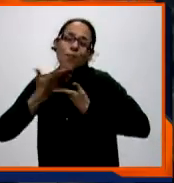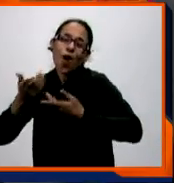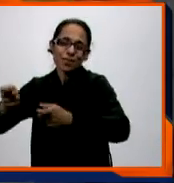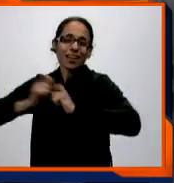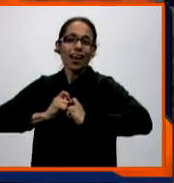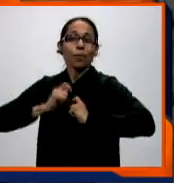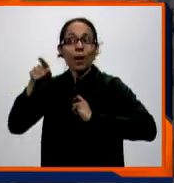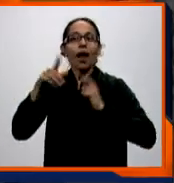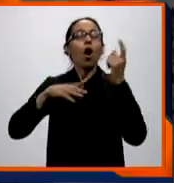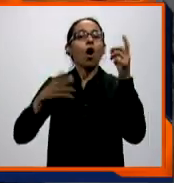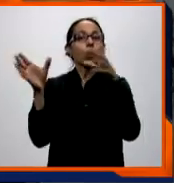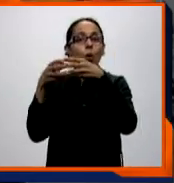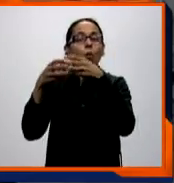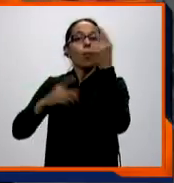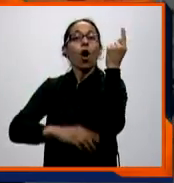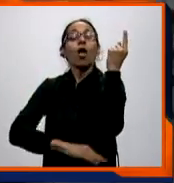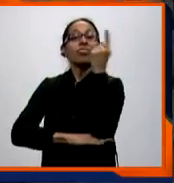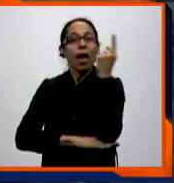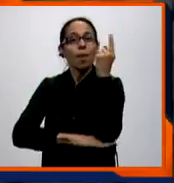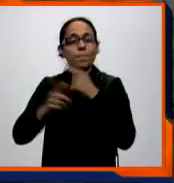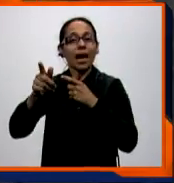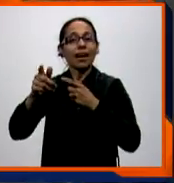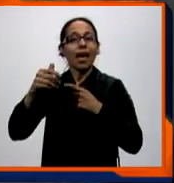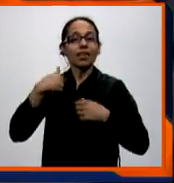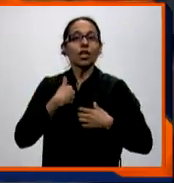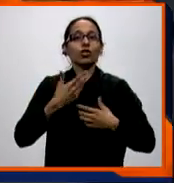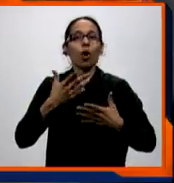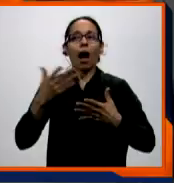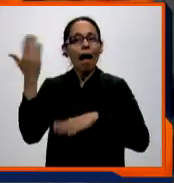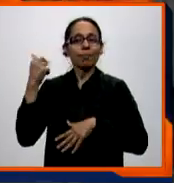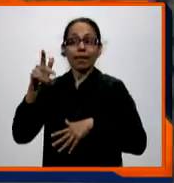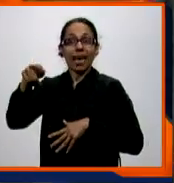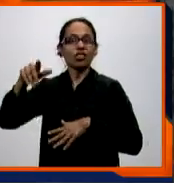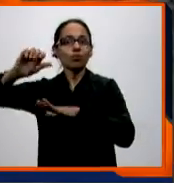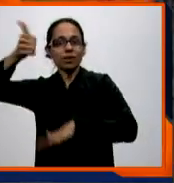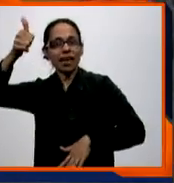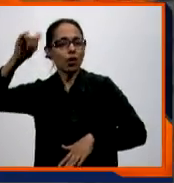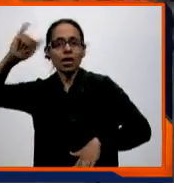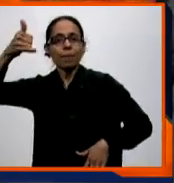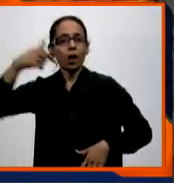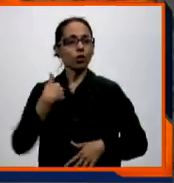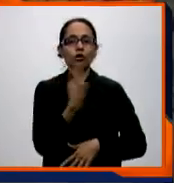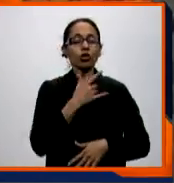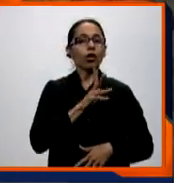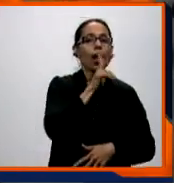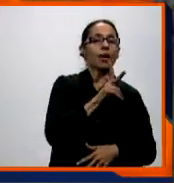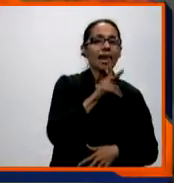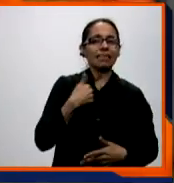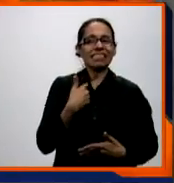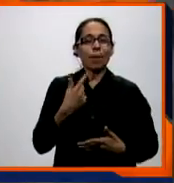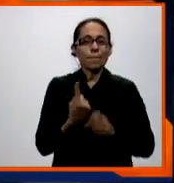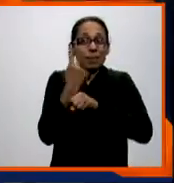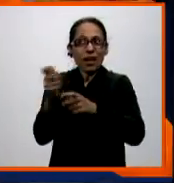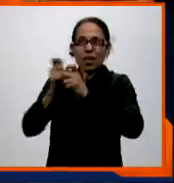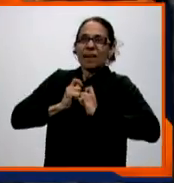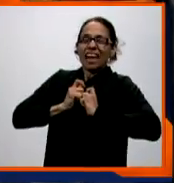pero ese Temperley te vio campeón, siendo yo con la de Almirante, la sentí como que... ¿No te gustó mucho? Y aparte, a lo